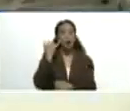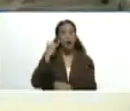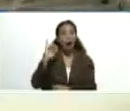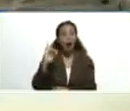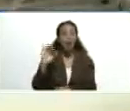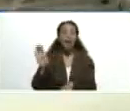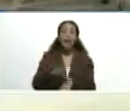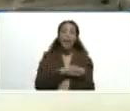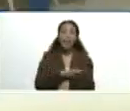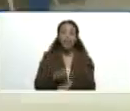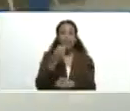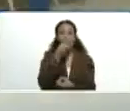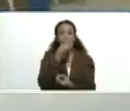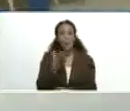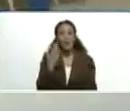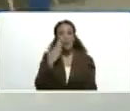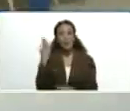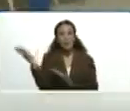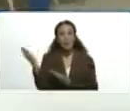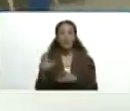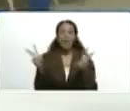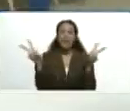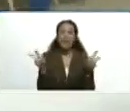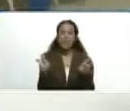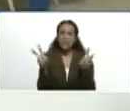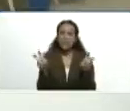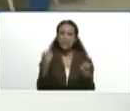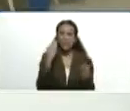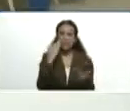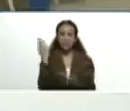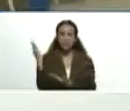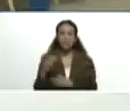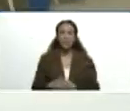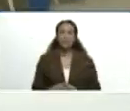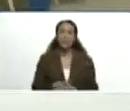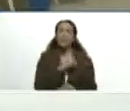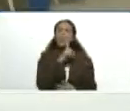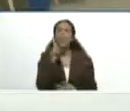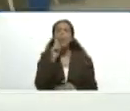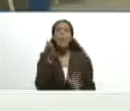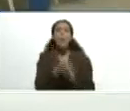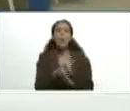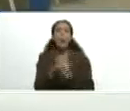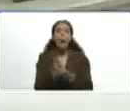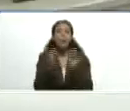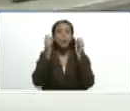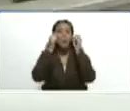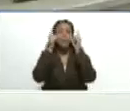una canción con un título, vamos a ver qué los trae.